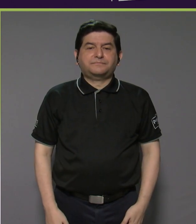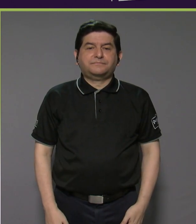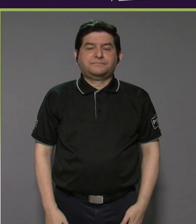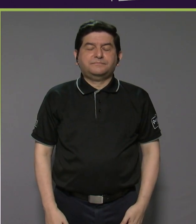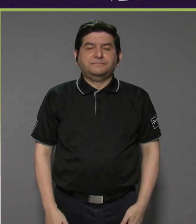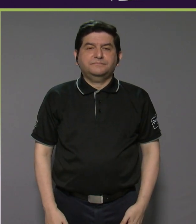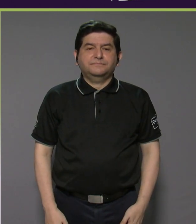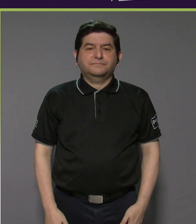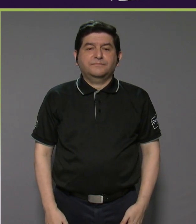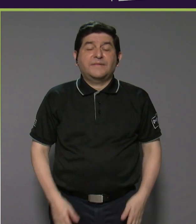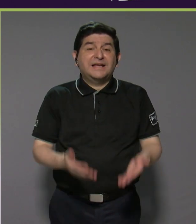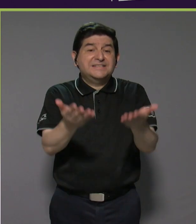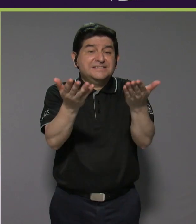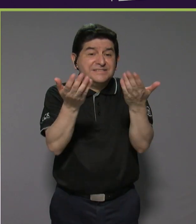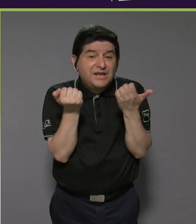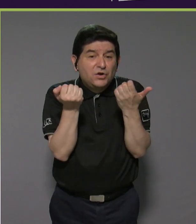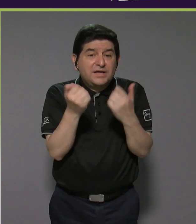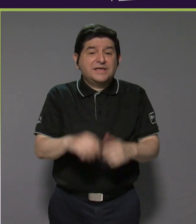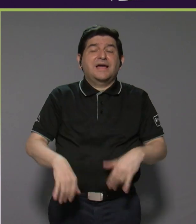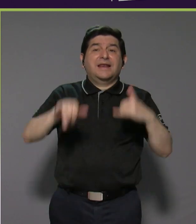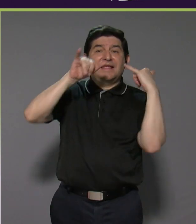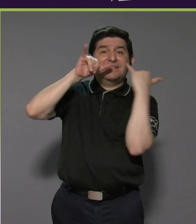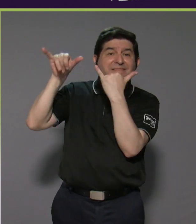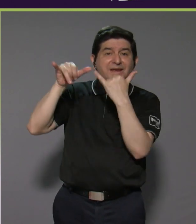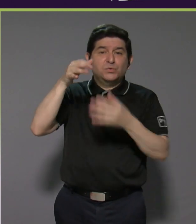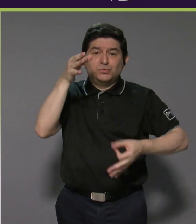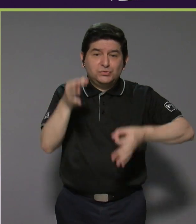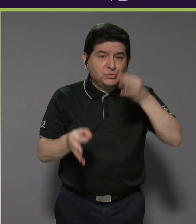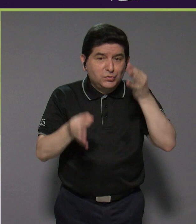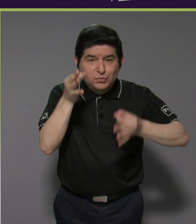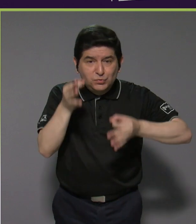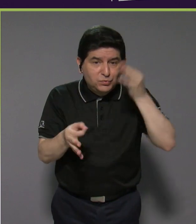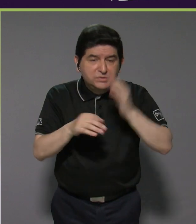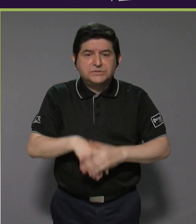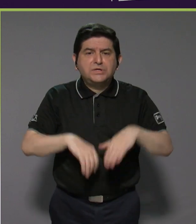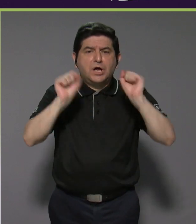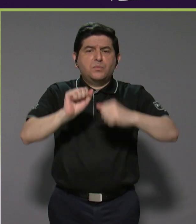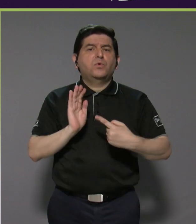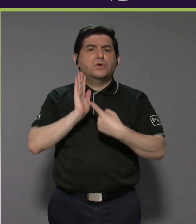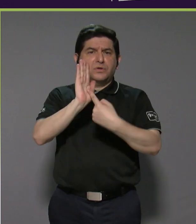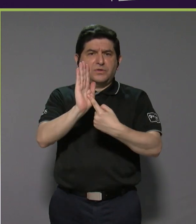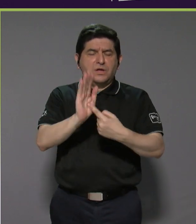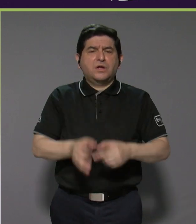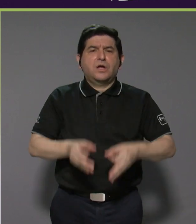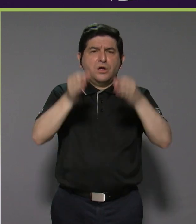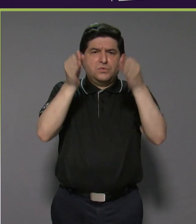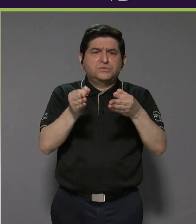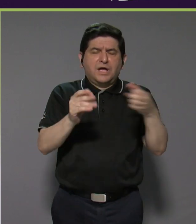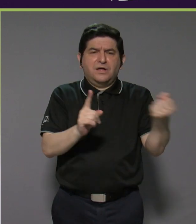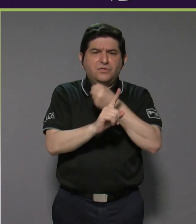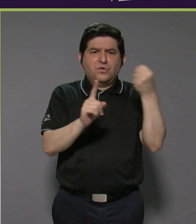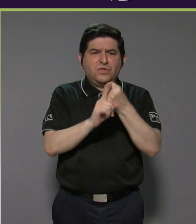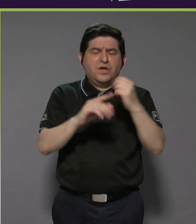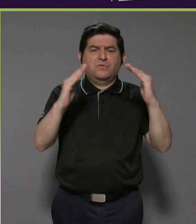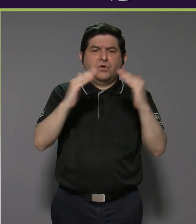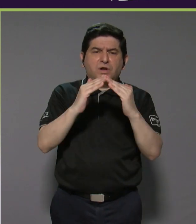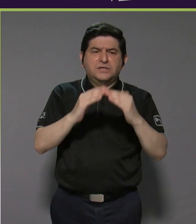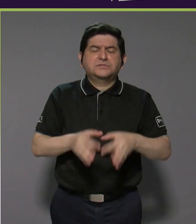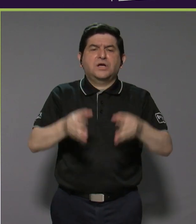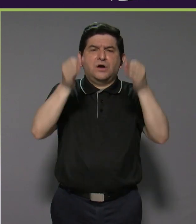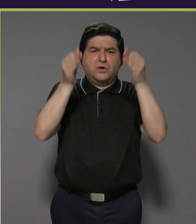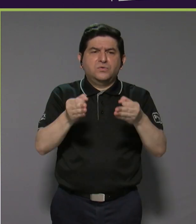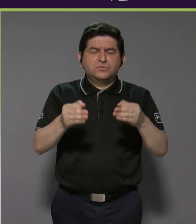Tendrían que, si lo que quieren es una denuncia judicial, pueden presentarse a los juzgados de violencia doméstica o a los